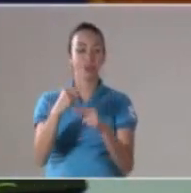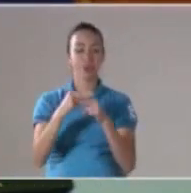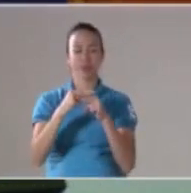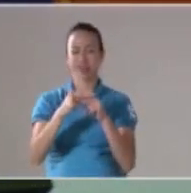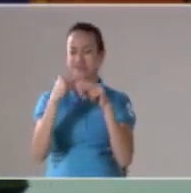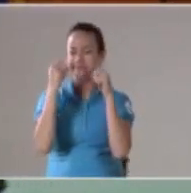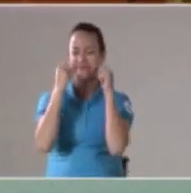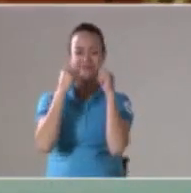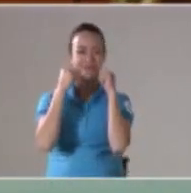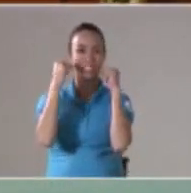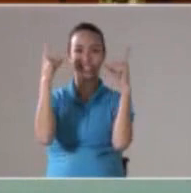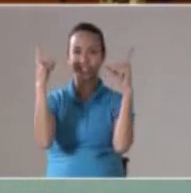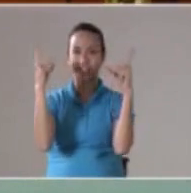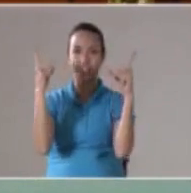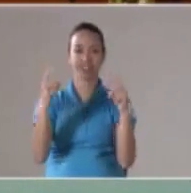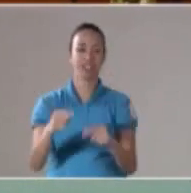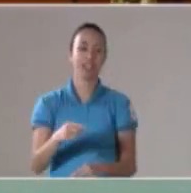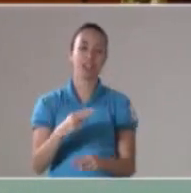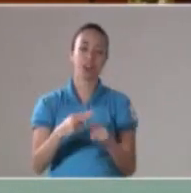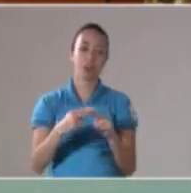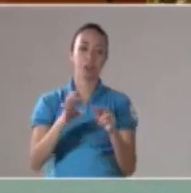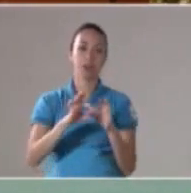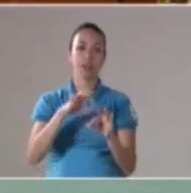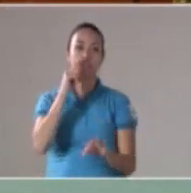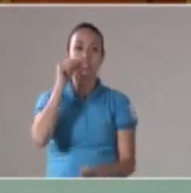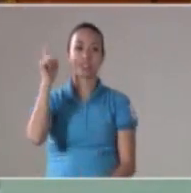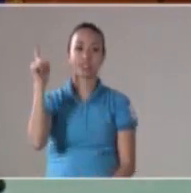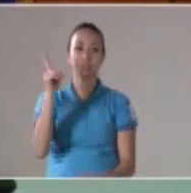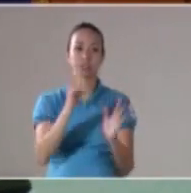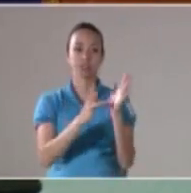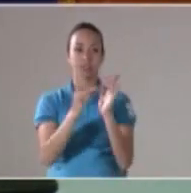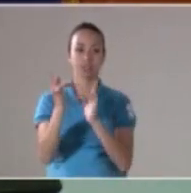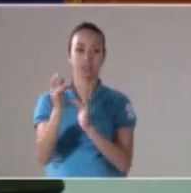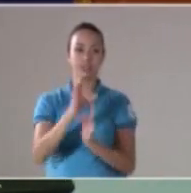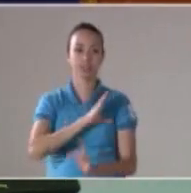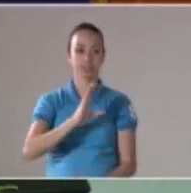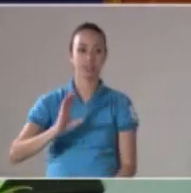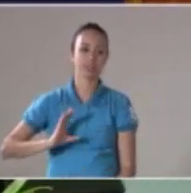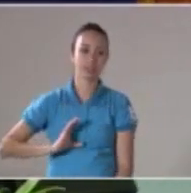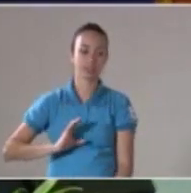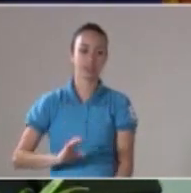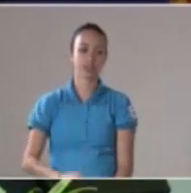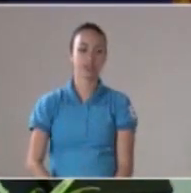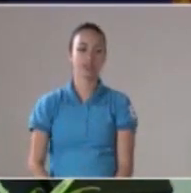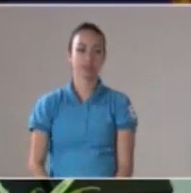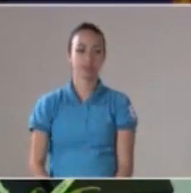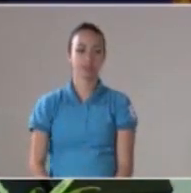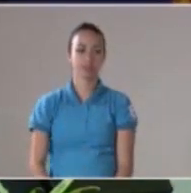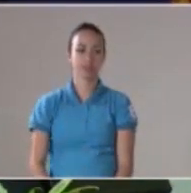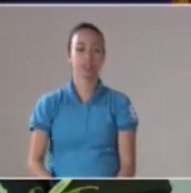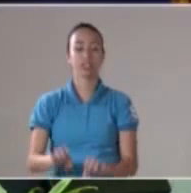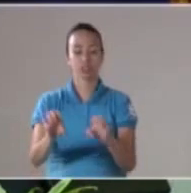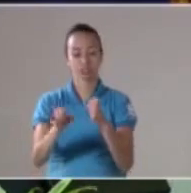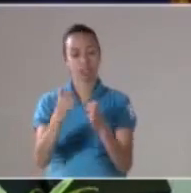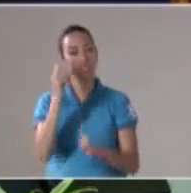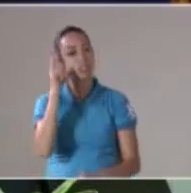extraordinario, el nombre del Señor Jesucristo. Entonces, óigame bien, por favor,